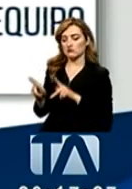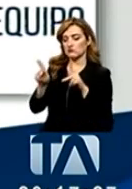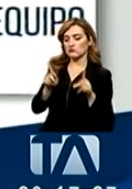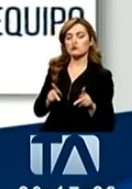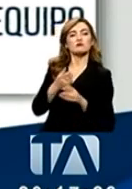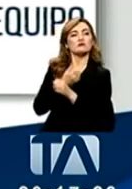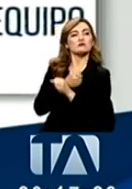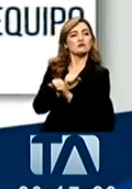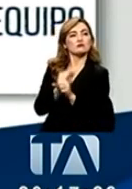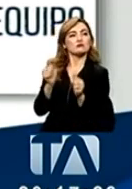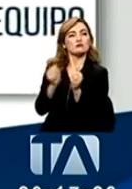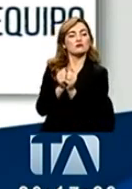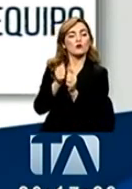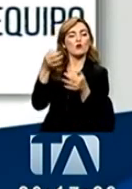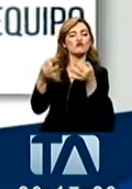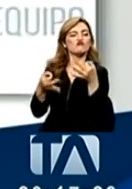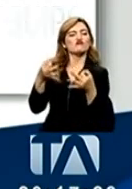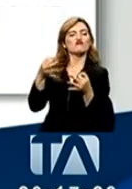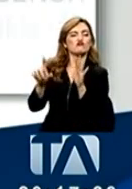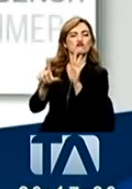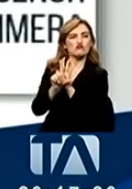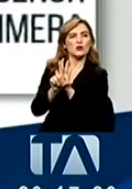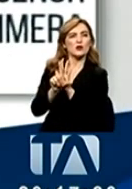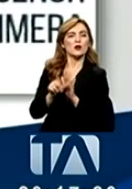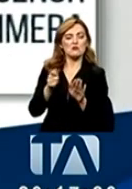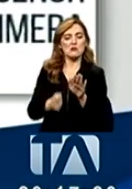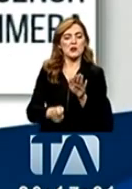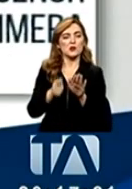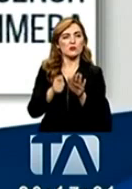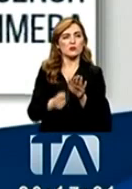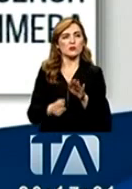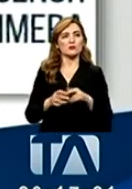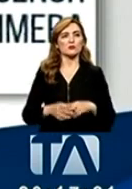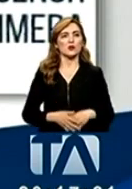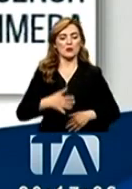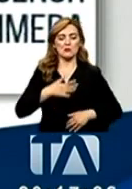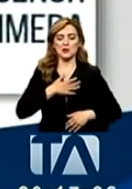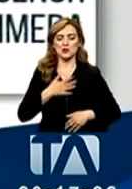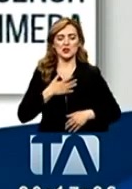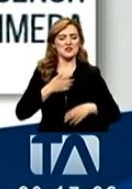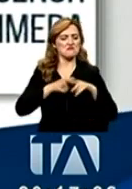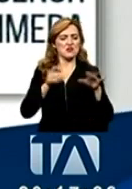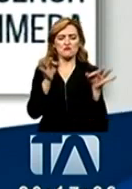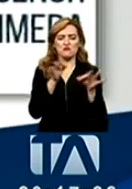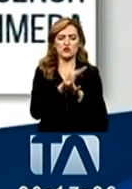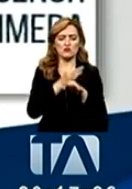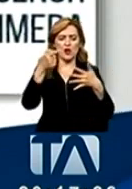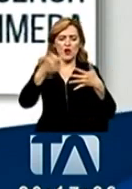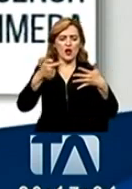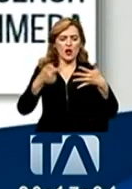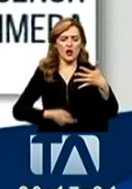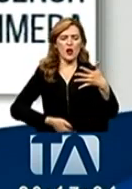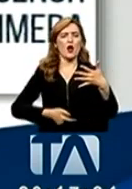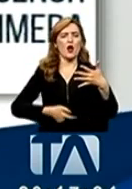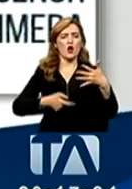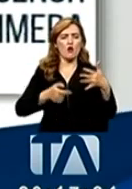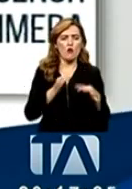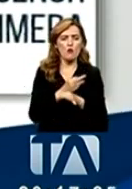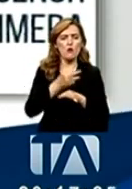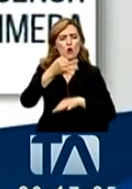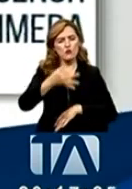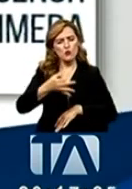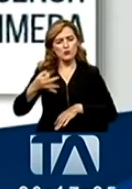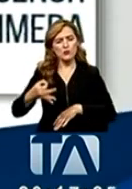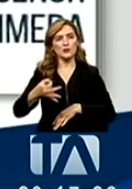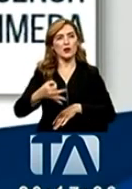legítima defensa con mi equipo jurídico y con la finalidad de no distraer el cumplimiento de las múltiples funciones que usted me ha encomendado. Considero,